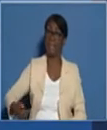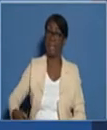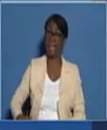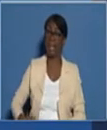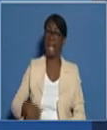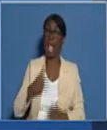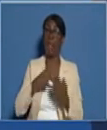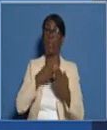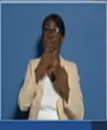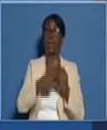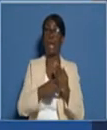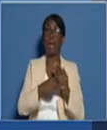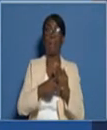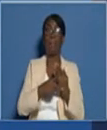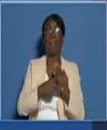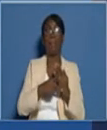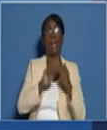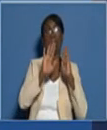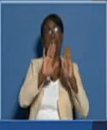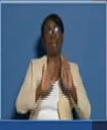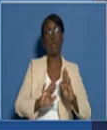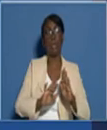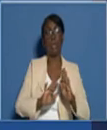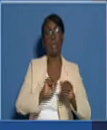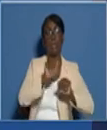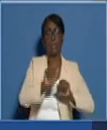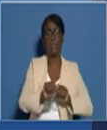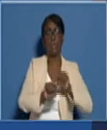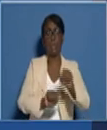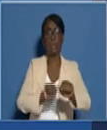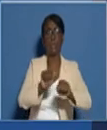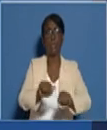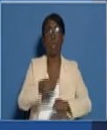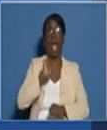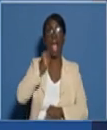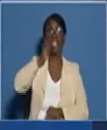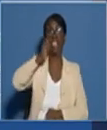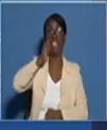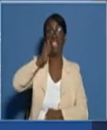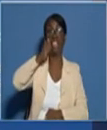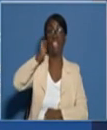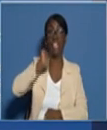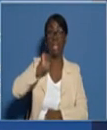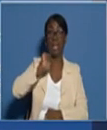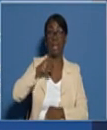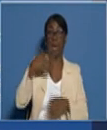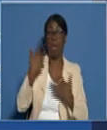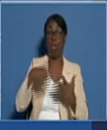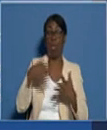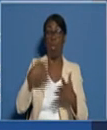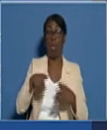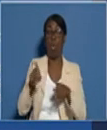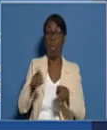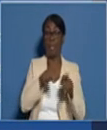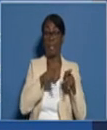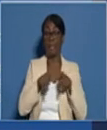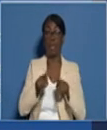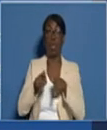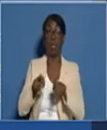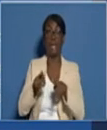el programa exitosamente ha ido caminando y el día de ayer una cantidad importante de panameños